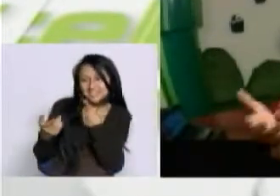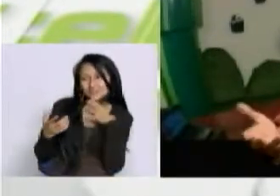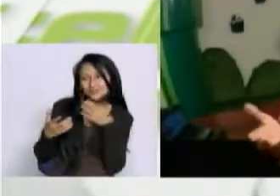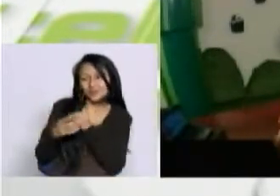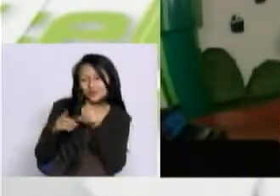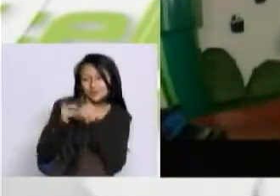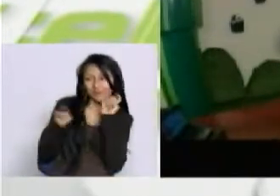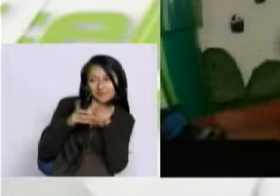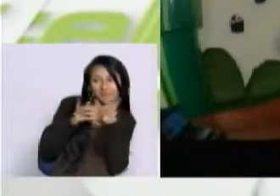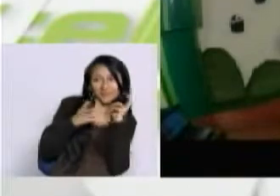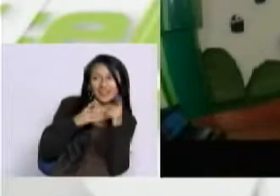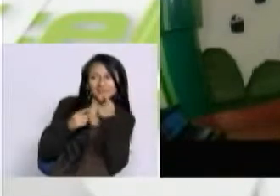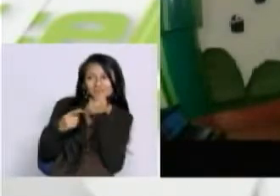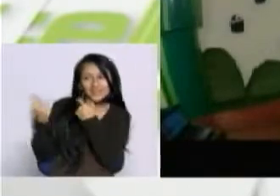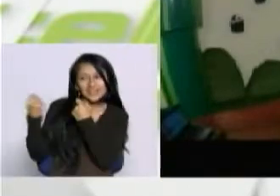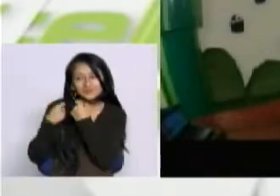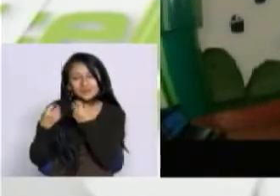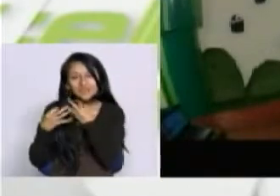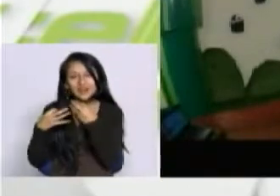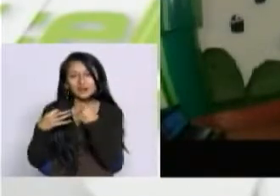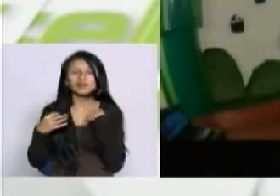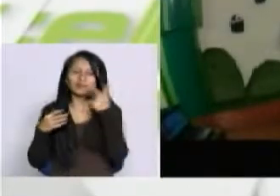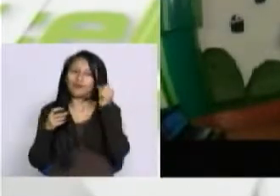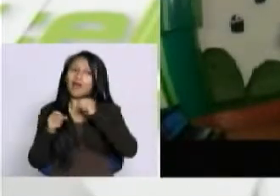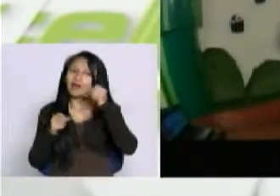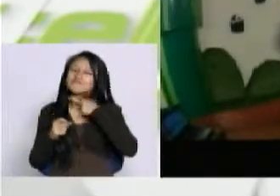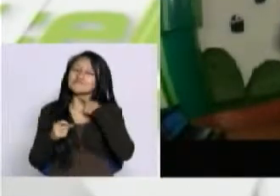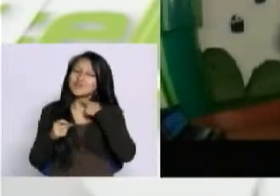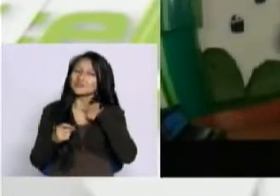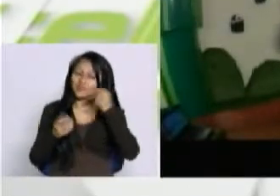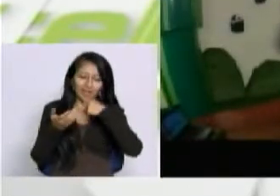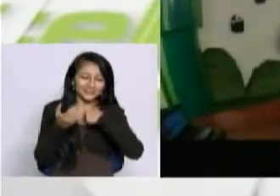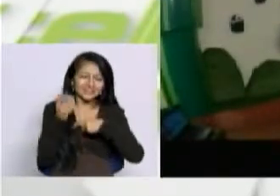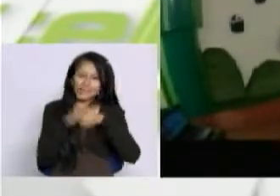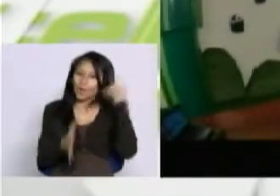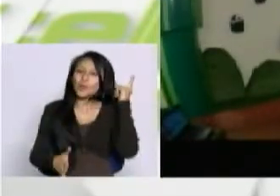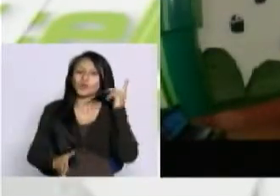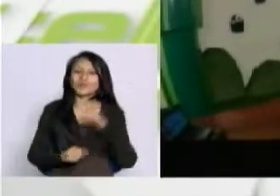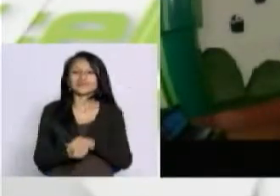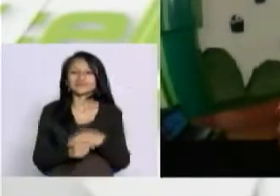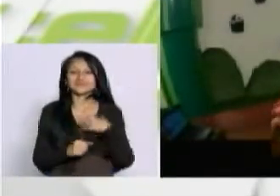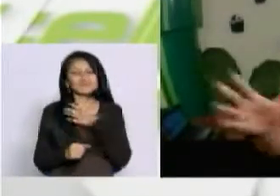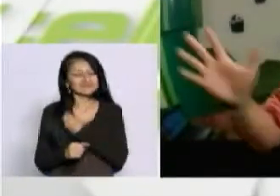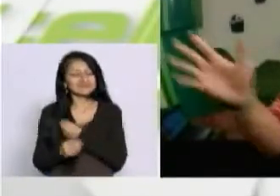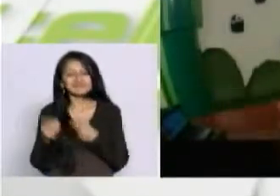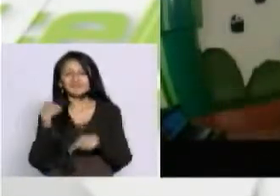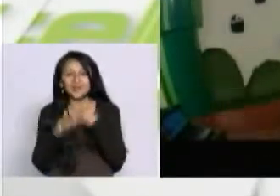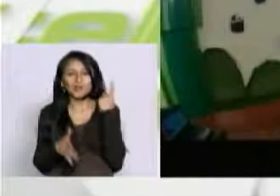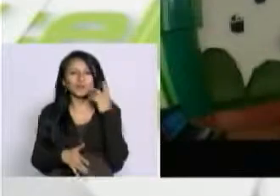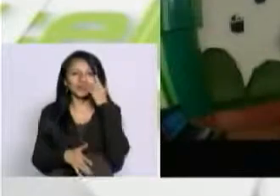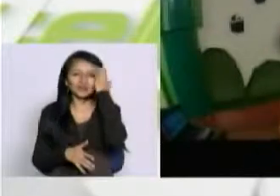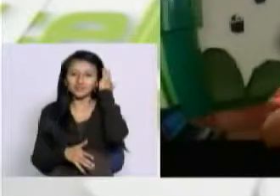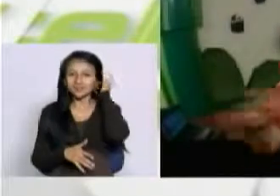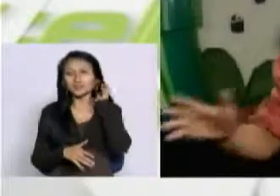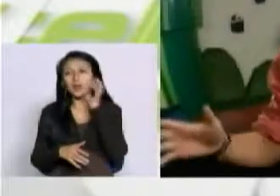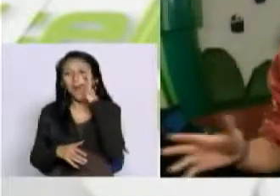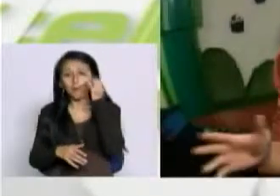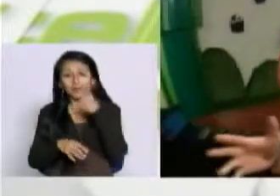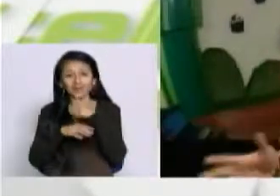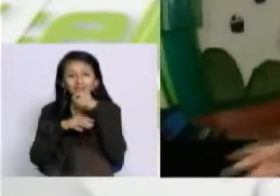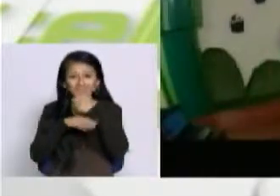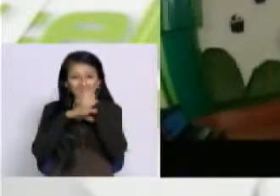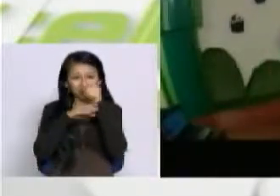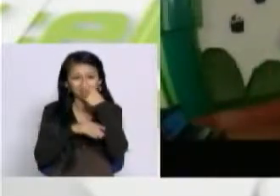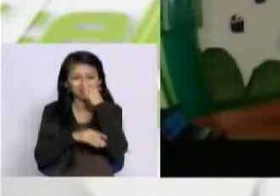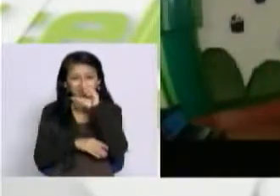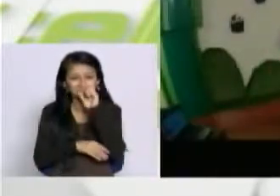A él le pareció muy buena idea y él fue ahí donde nos compartió y nos dijo, de una. Entonces llegamos y él nos dijo, no, váyanse de aquí, yo no sé qué voy a hacer con